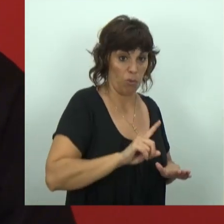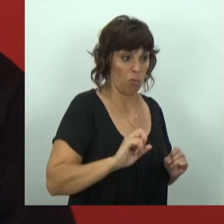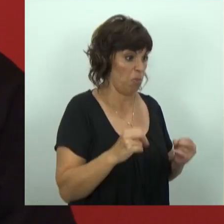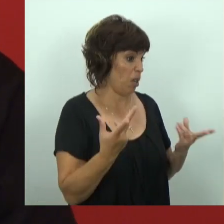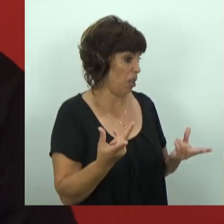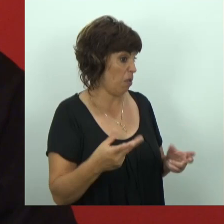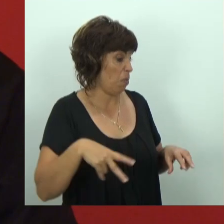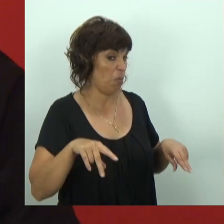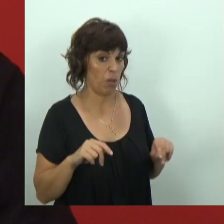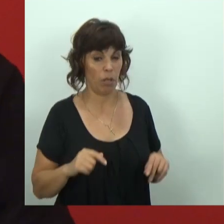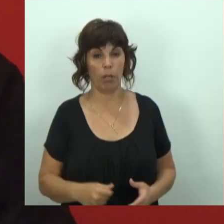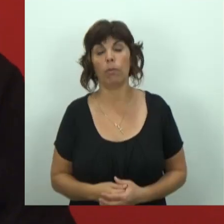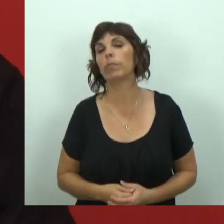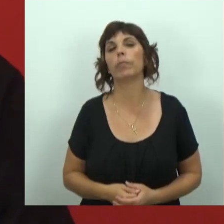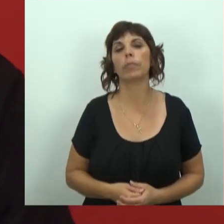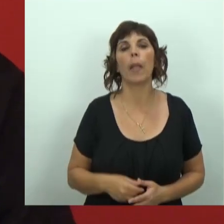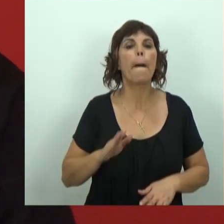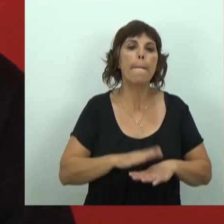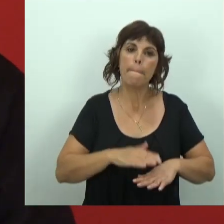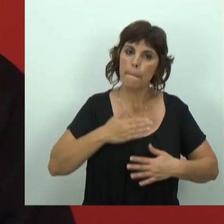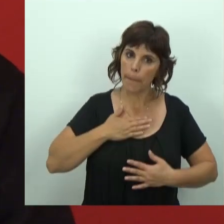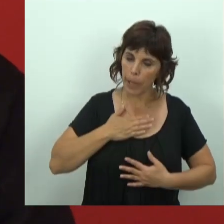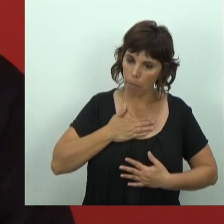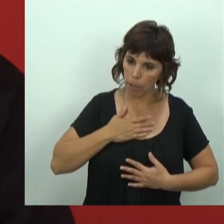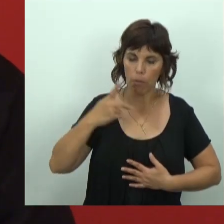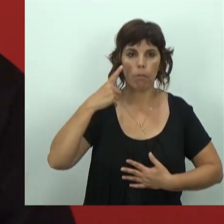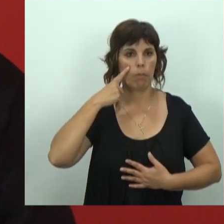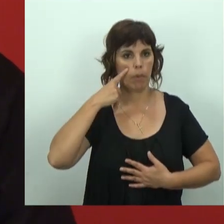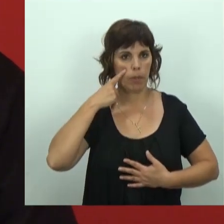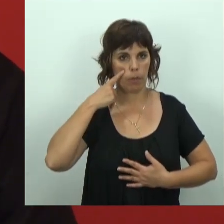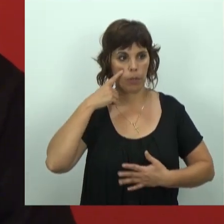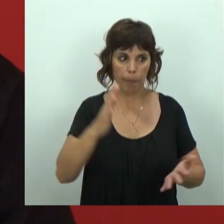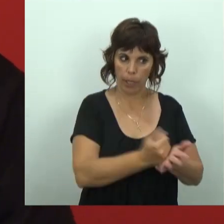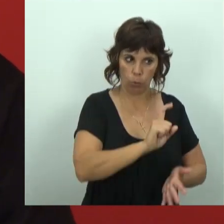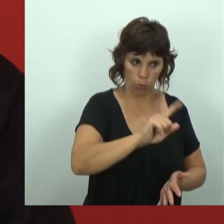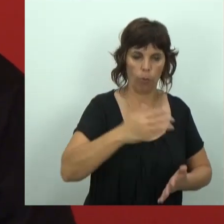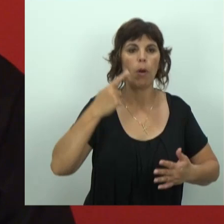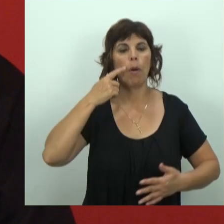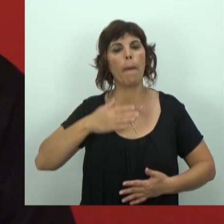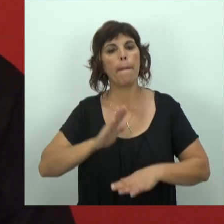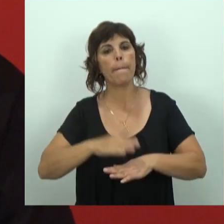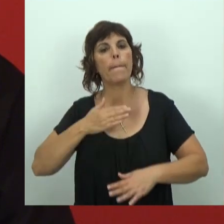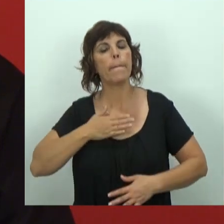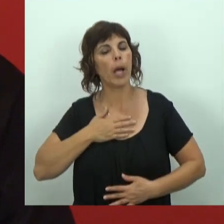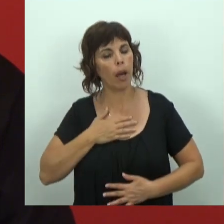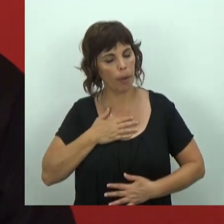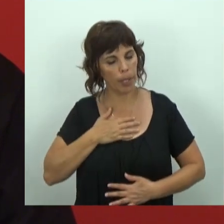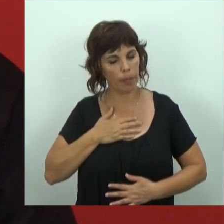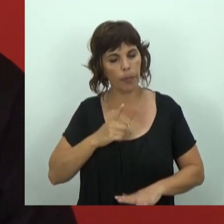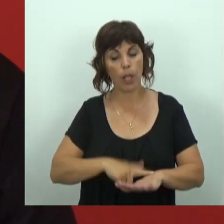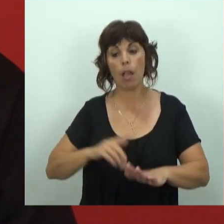mí, yo no digo para todos, para mí me he dado cuenta que mi mejor tiempo de oración